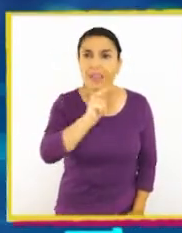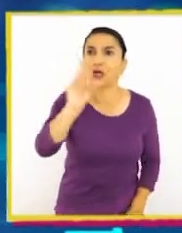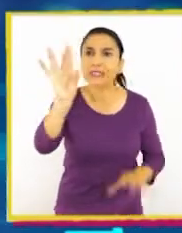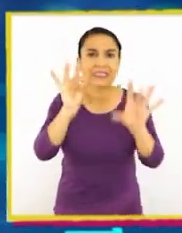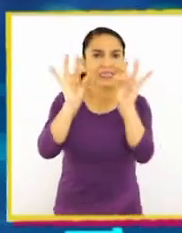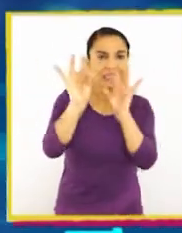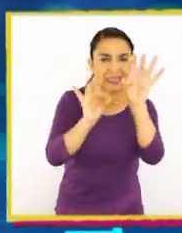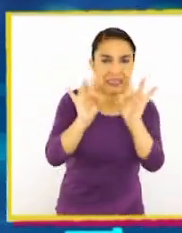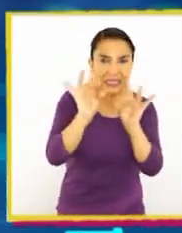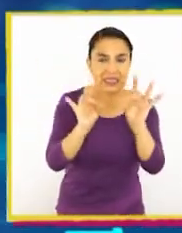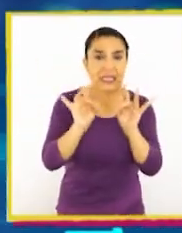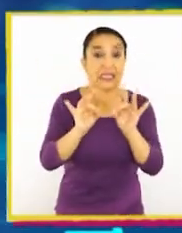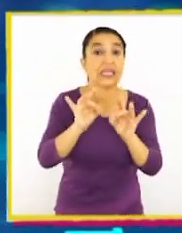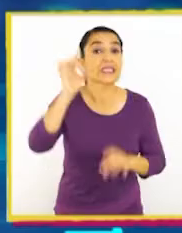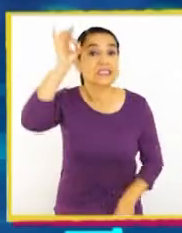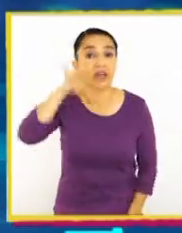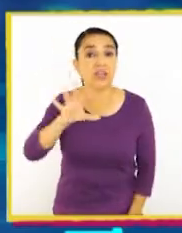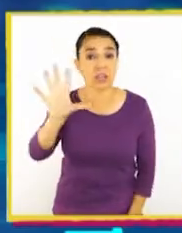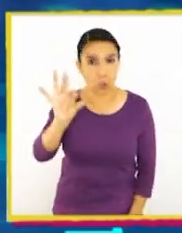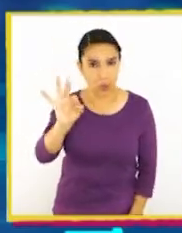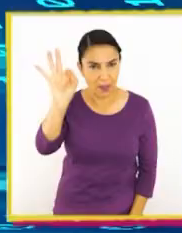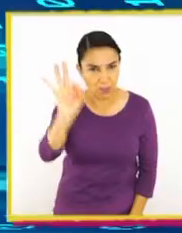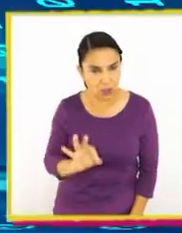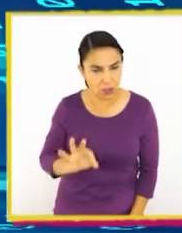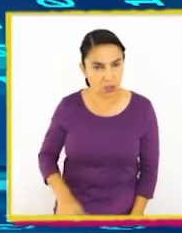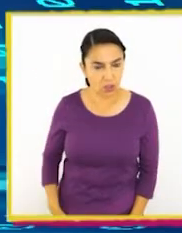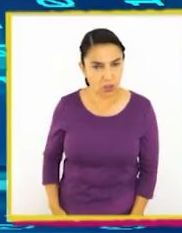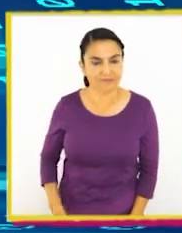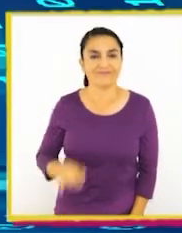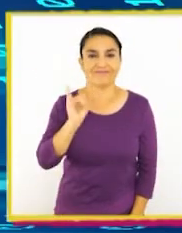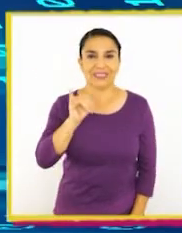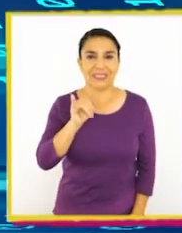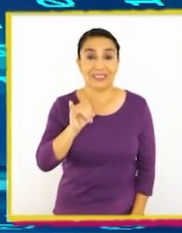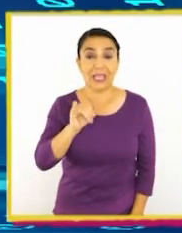debemos seleccionar para identificar el 50%?